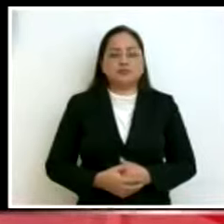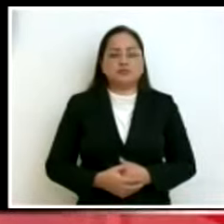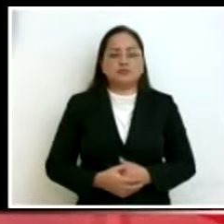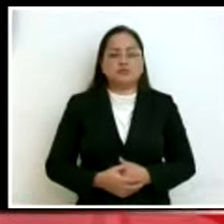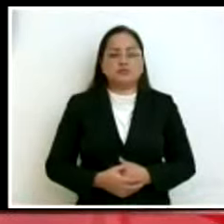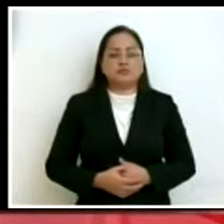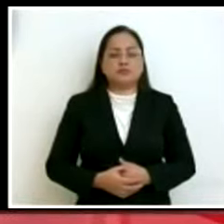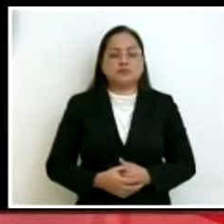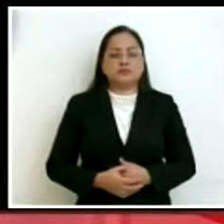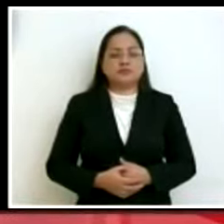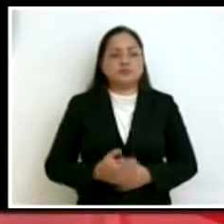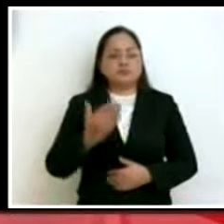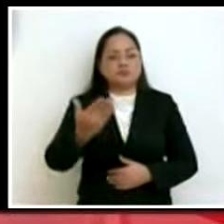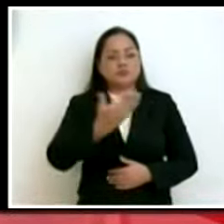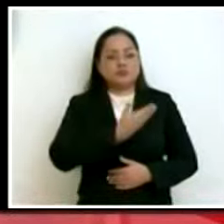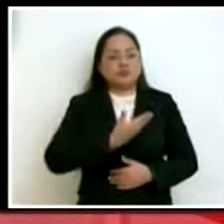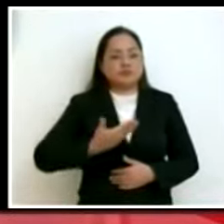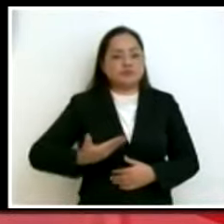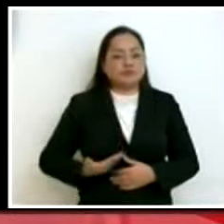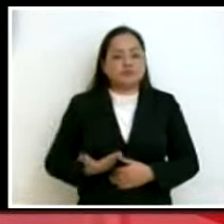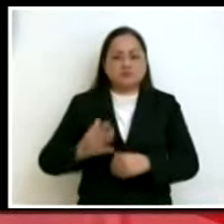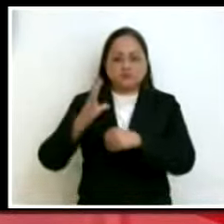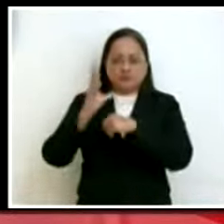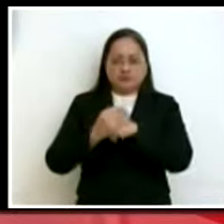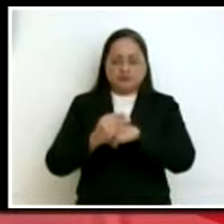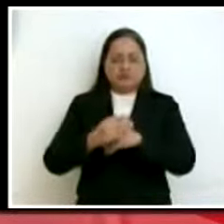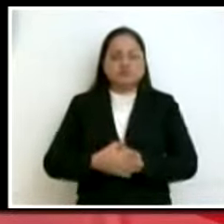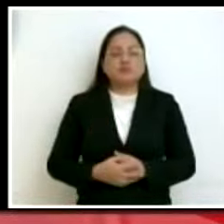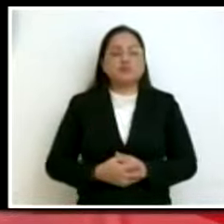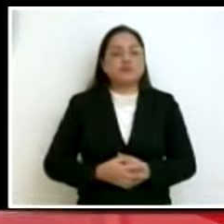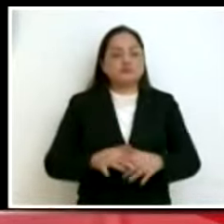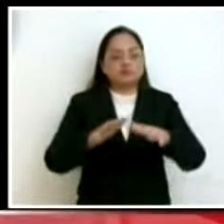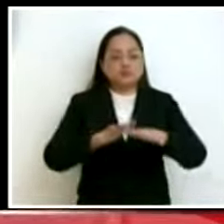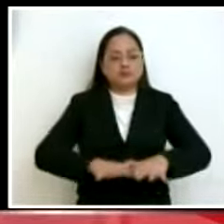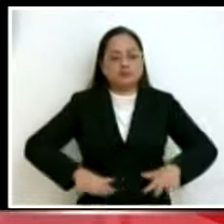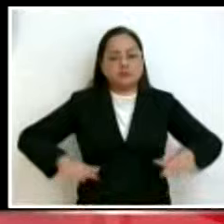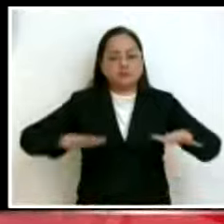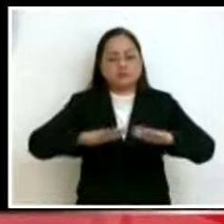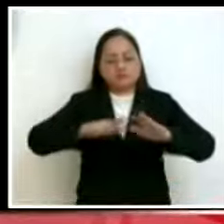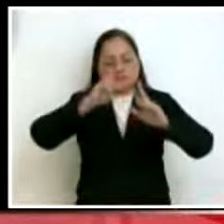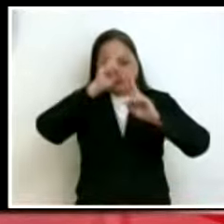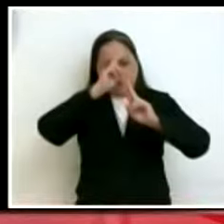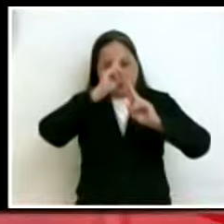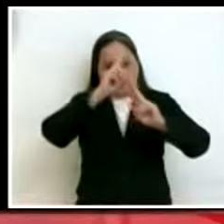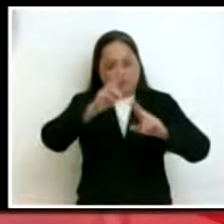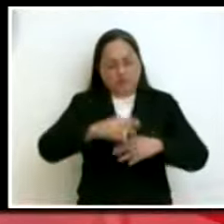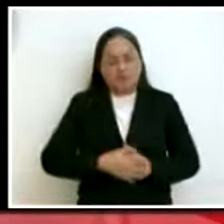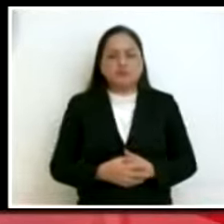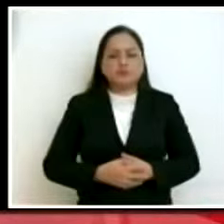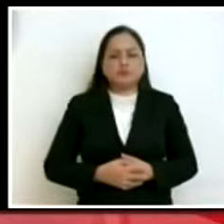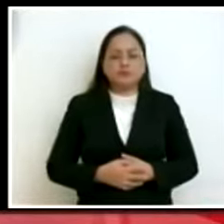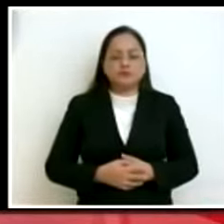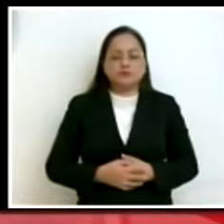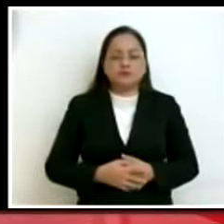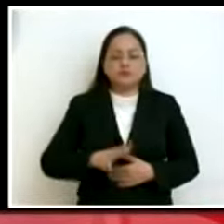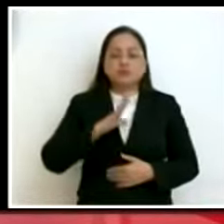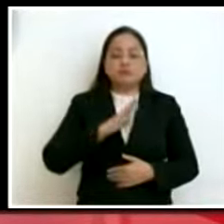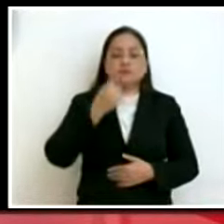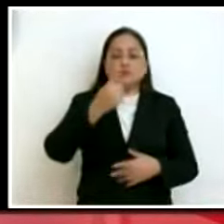México con su permiso presidente honorable asamblea un muy inteligente